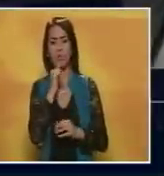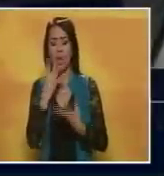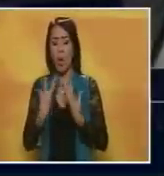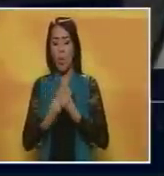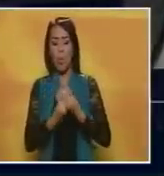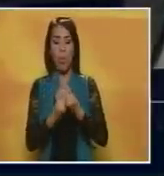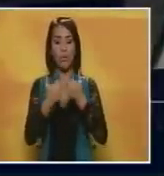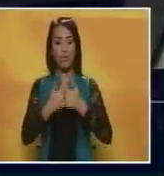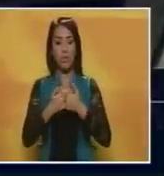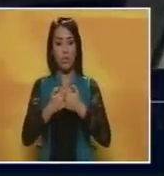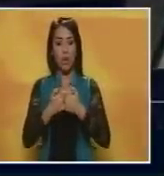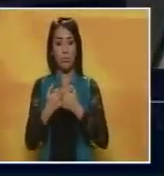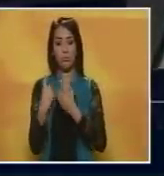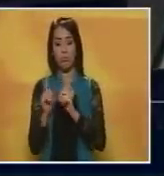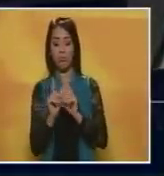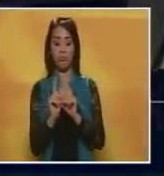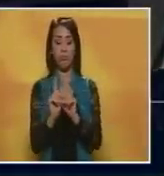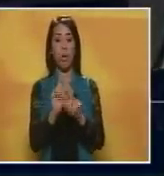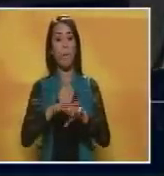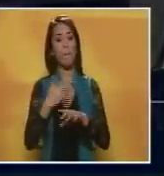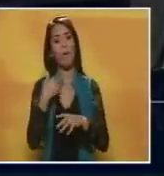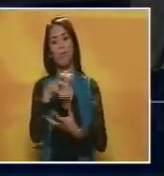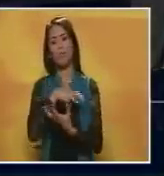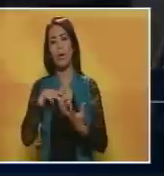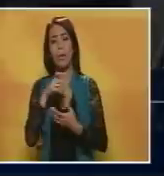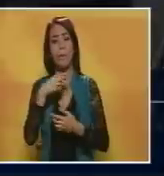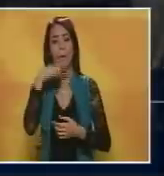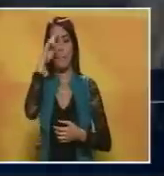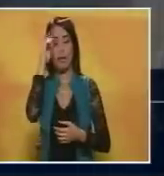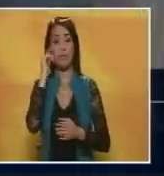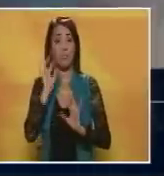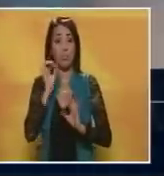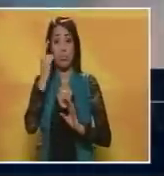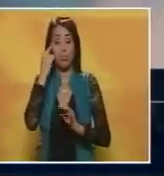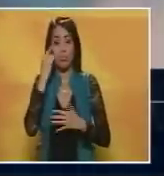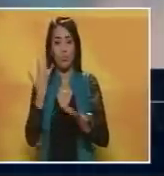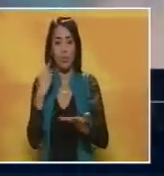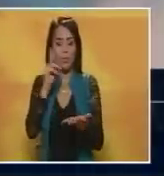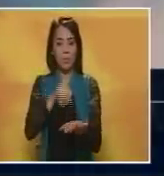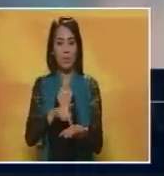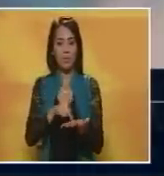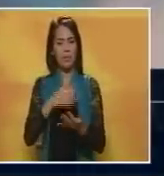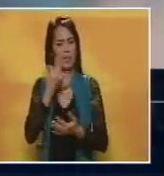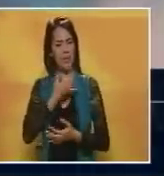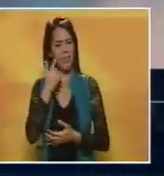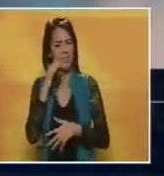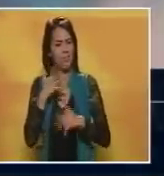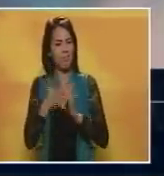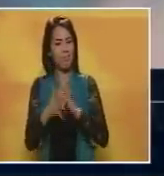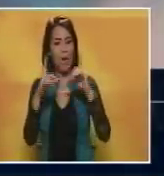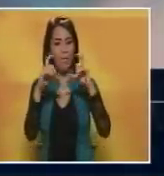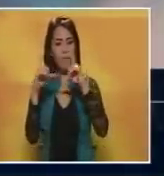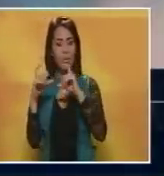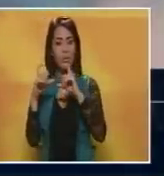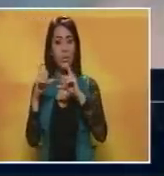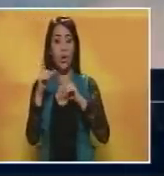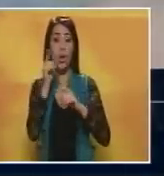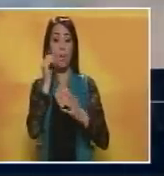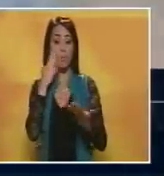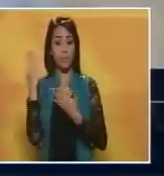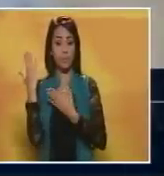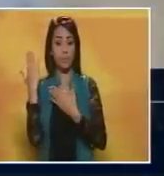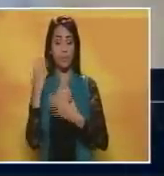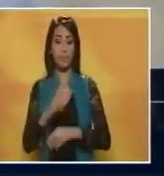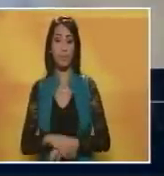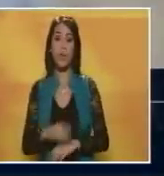con la novia luego de la polémica con el padre no han confirmado si asistirá o no qué pasó realmente con las fotos son y aparece tomás y